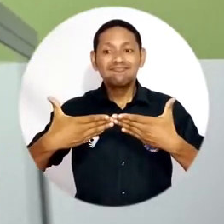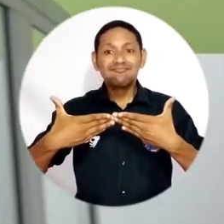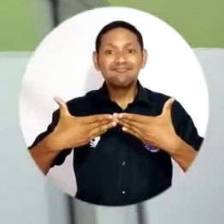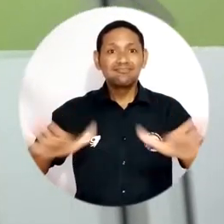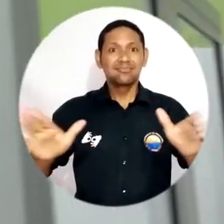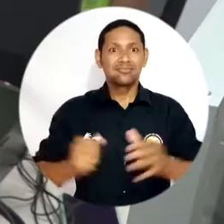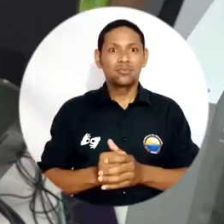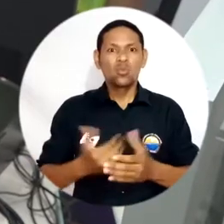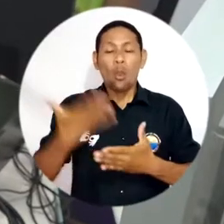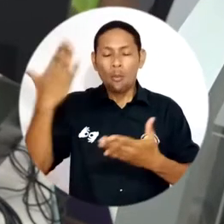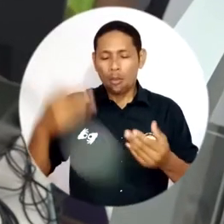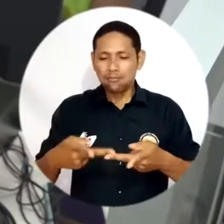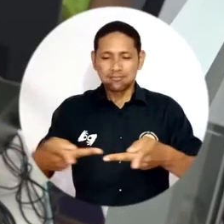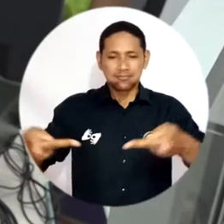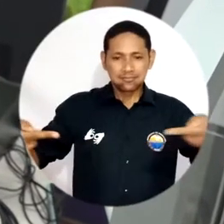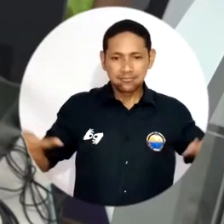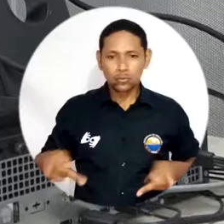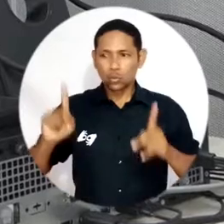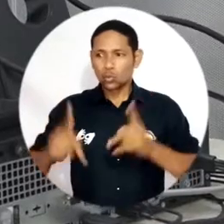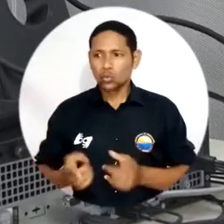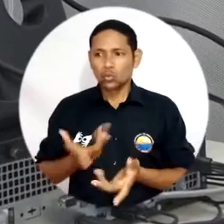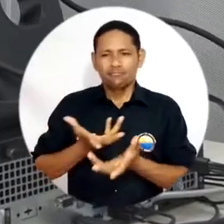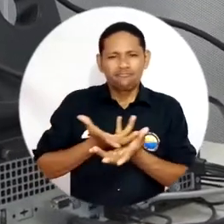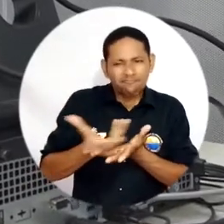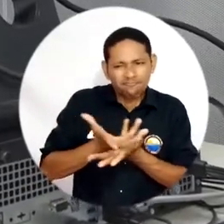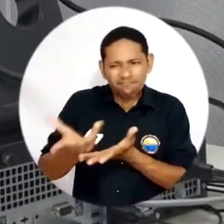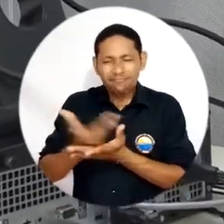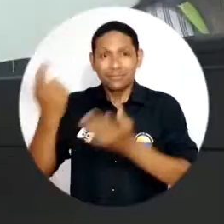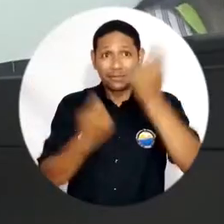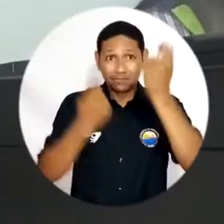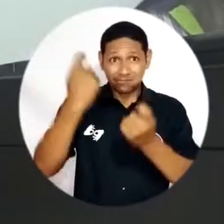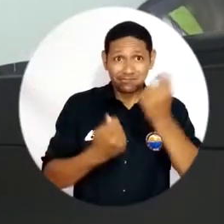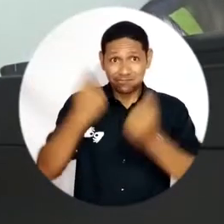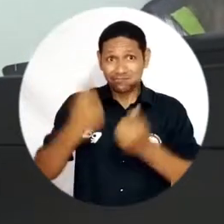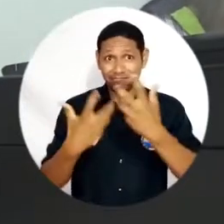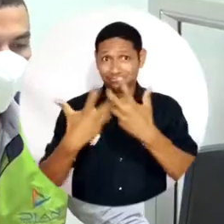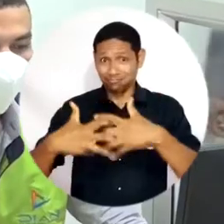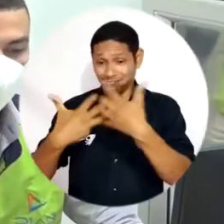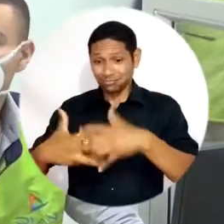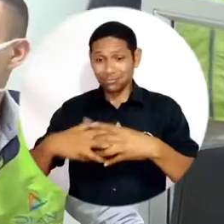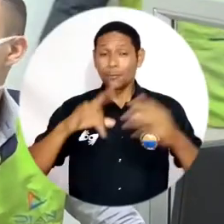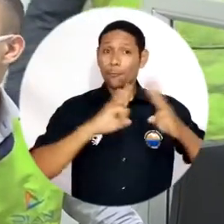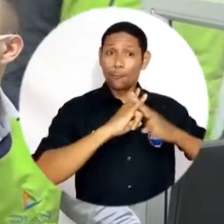oficial a la infraestructura física del consultorio empresarial y contable de la Alma Mater.